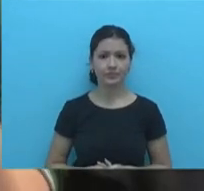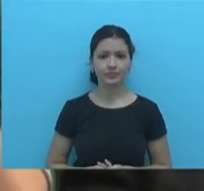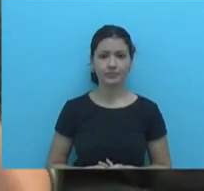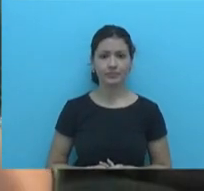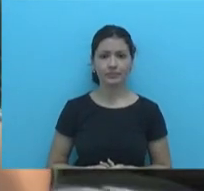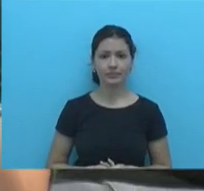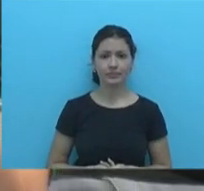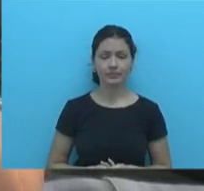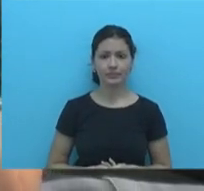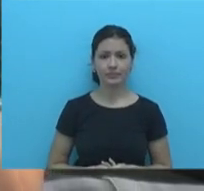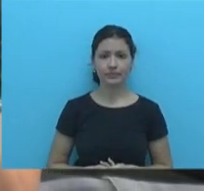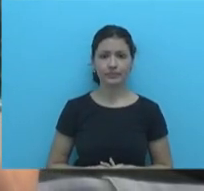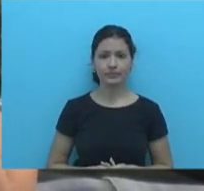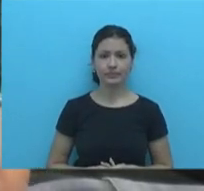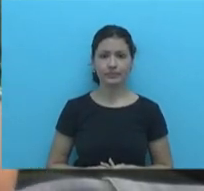Diputada.